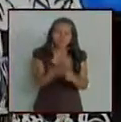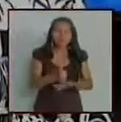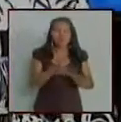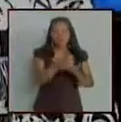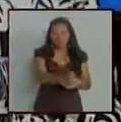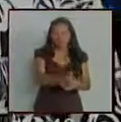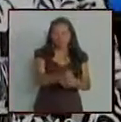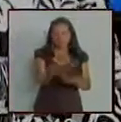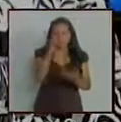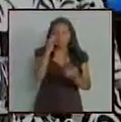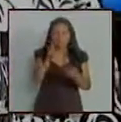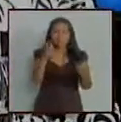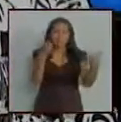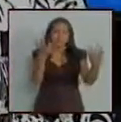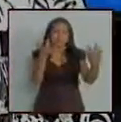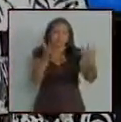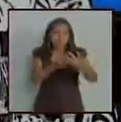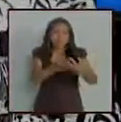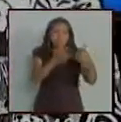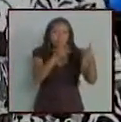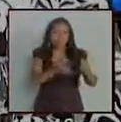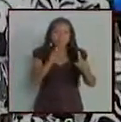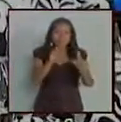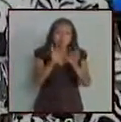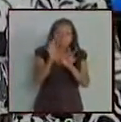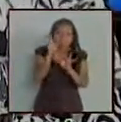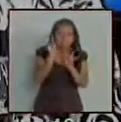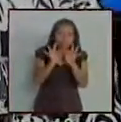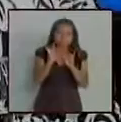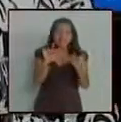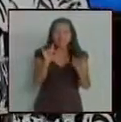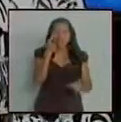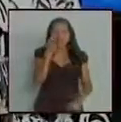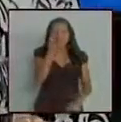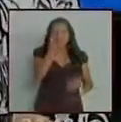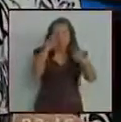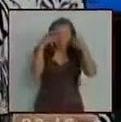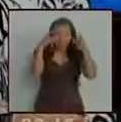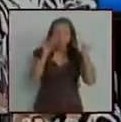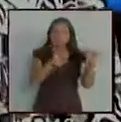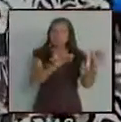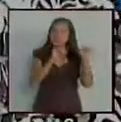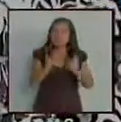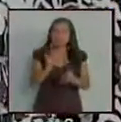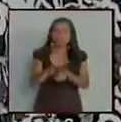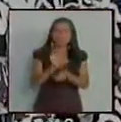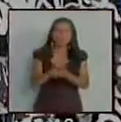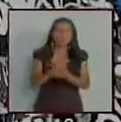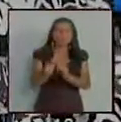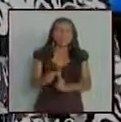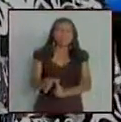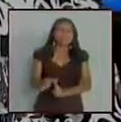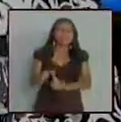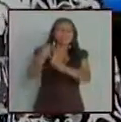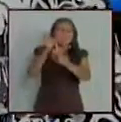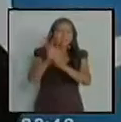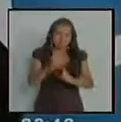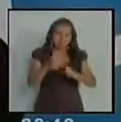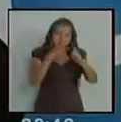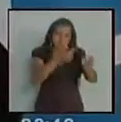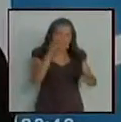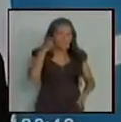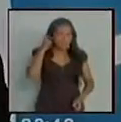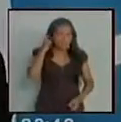estos deben ser a medida del paciente, deben ser graduados. Es importante que estos audífonos sean prescritos por los especialistas. Sí,